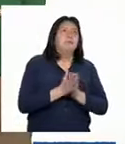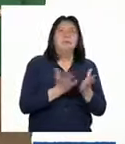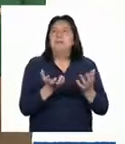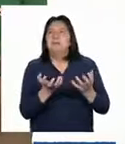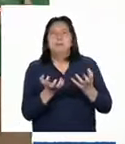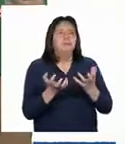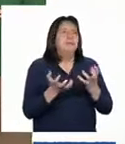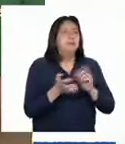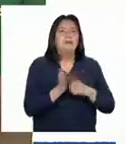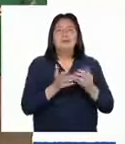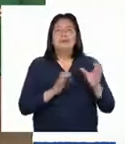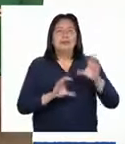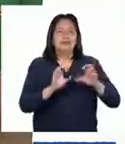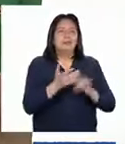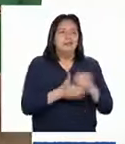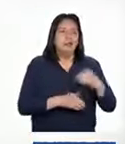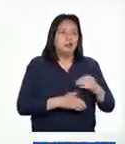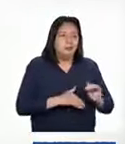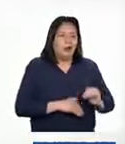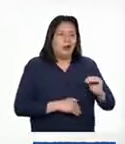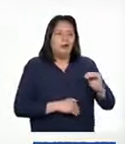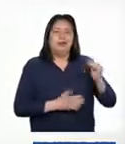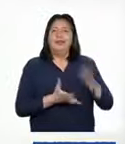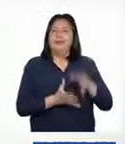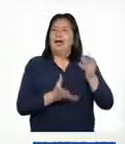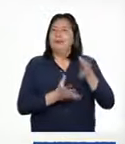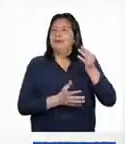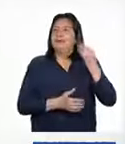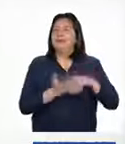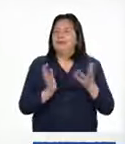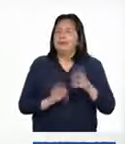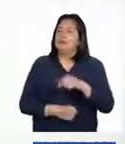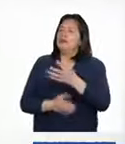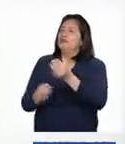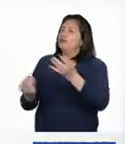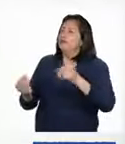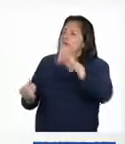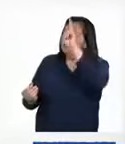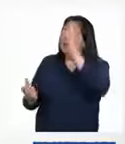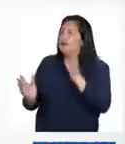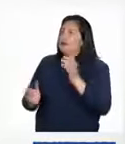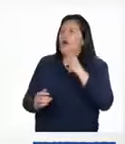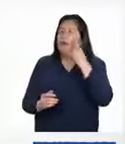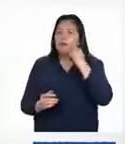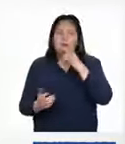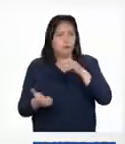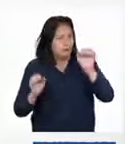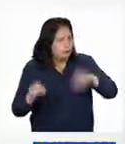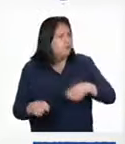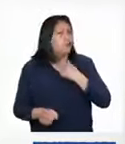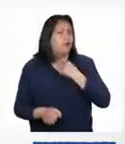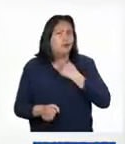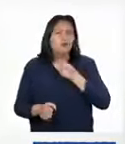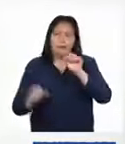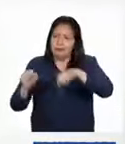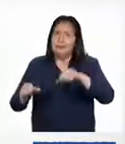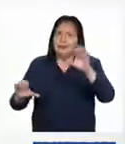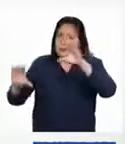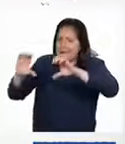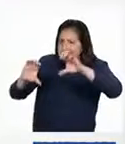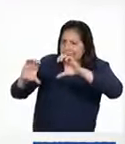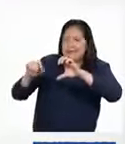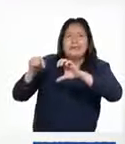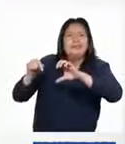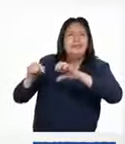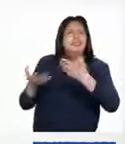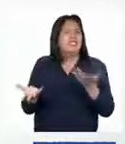ciencias ha ido creciendo día a día. Les cuento que a muchas peruanas y peruanos también les encanta la ciencia. Y no